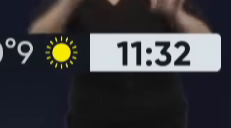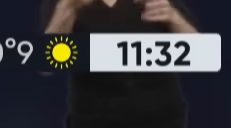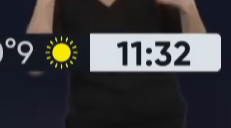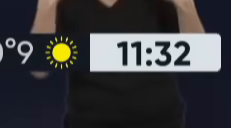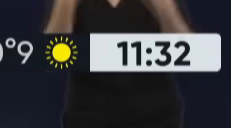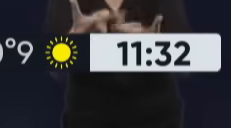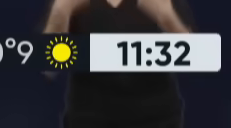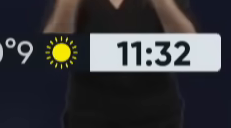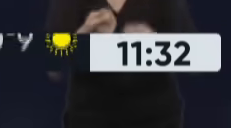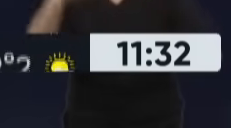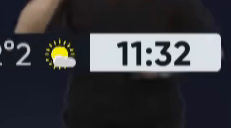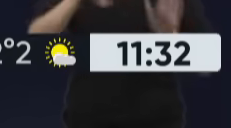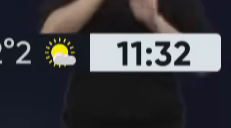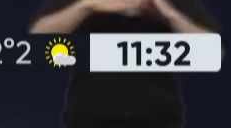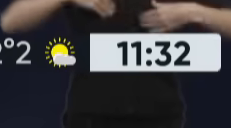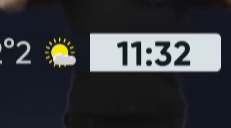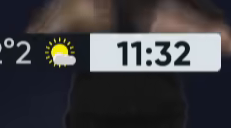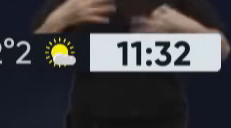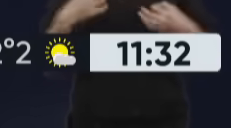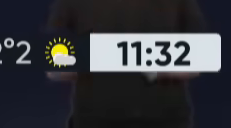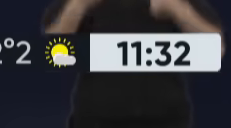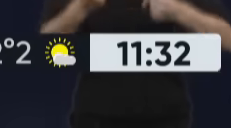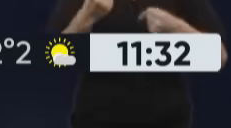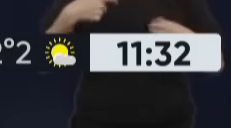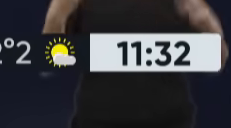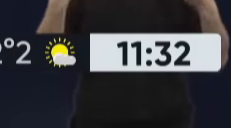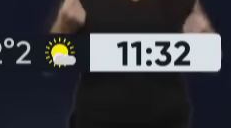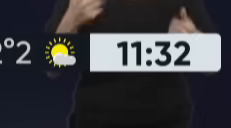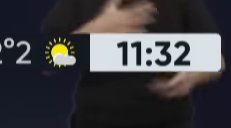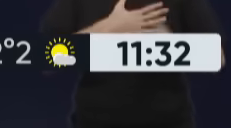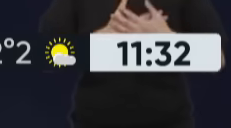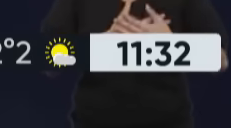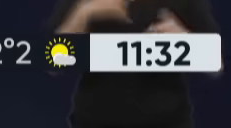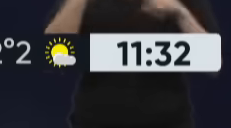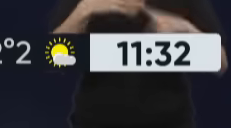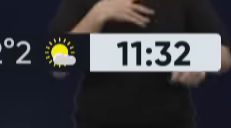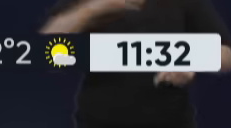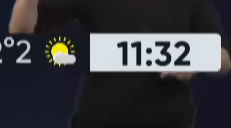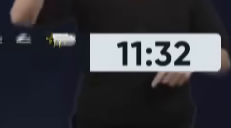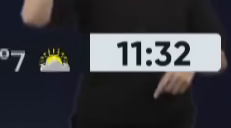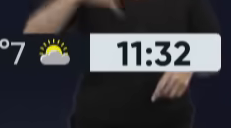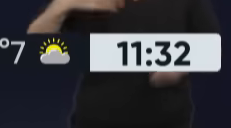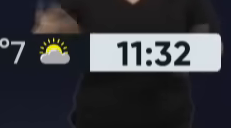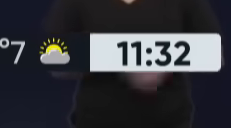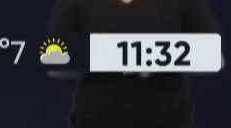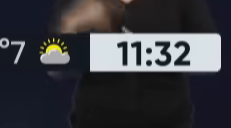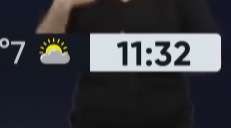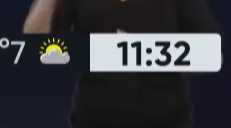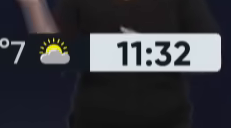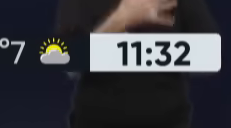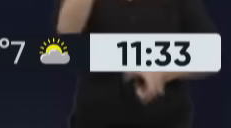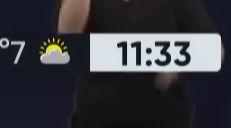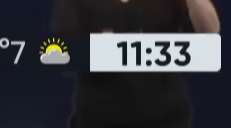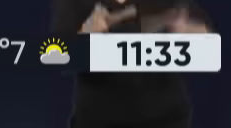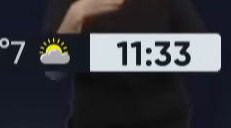Fuerzas Armadas: el esfuerzo, el valor, la disciplina y el amor por nuestra nación. Todos los que sientan el fuego